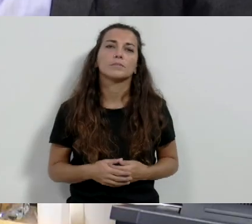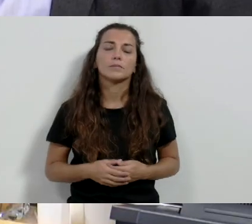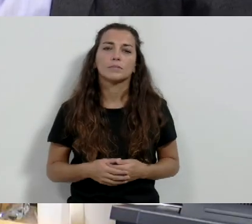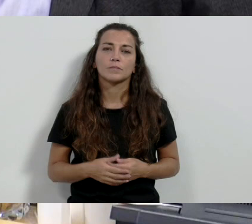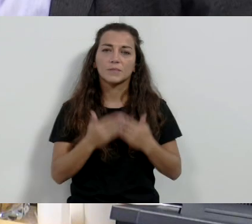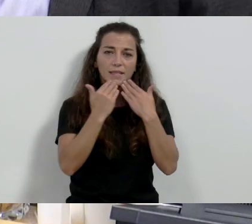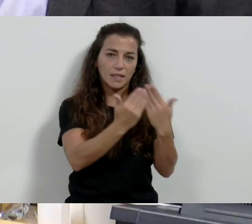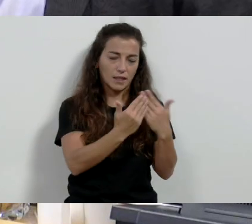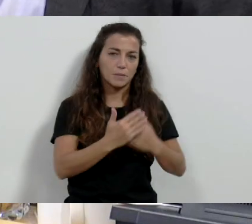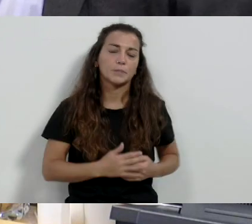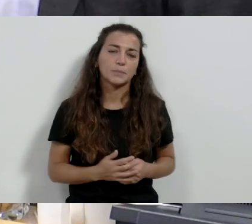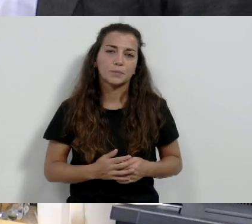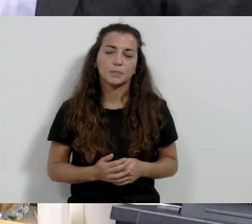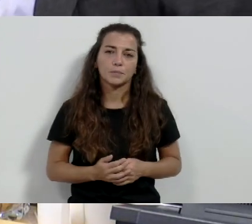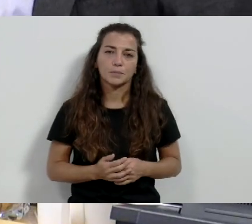Gracias.